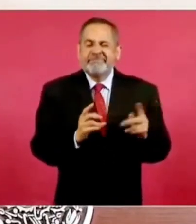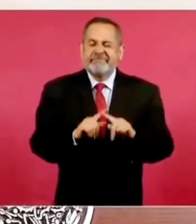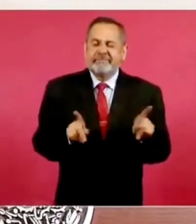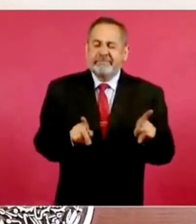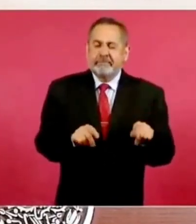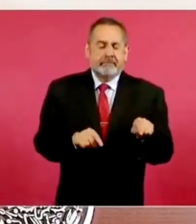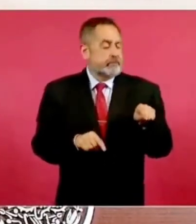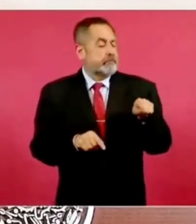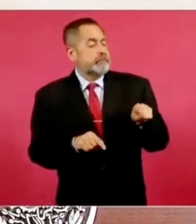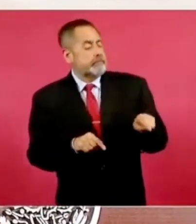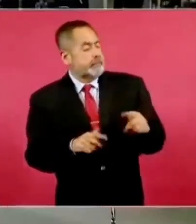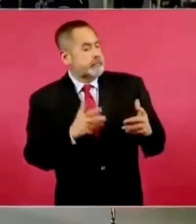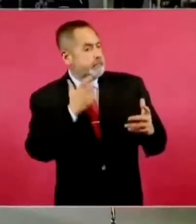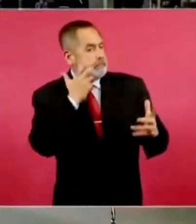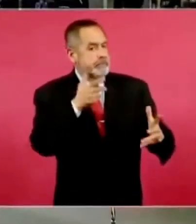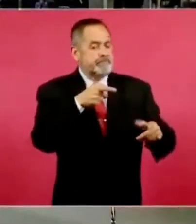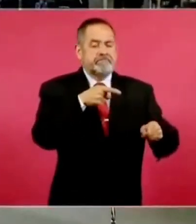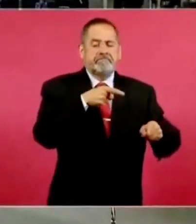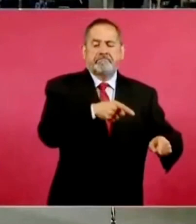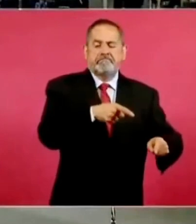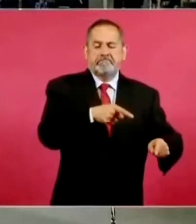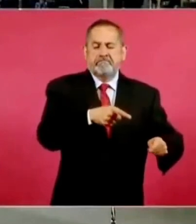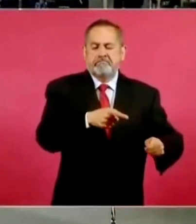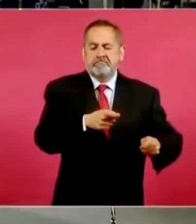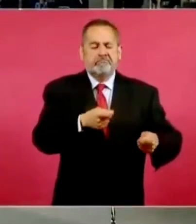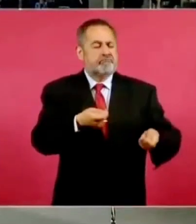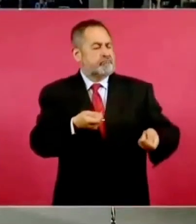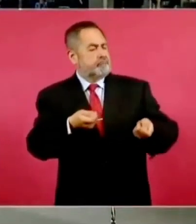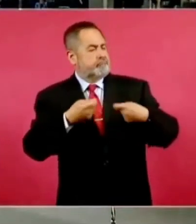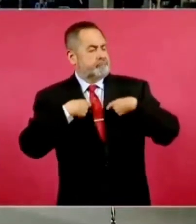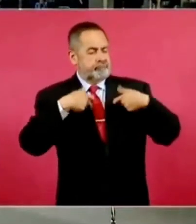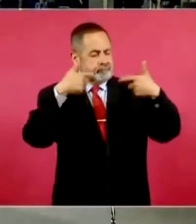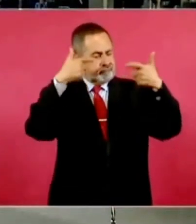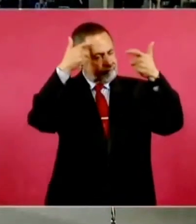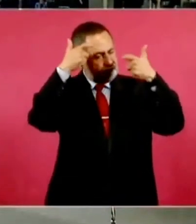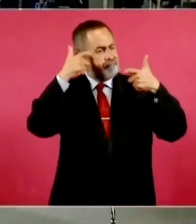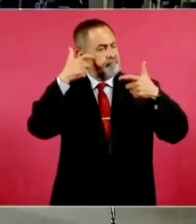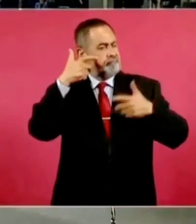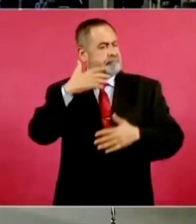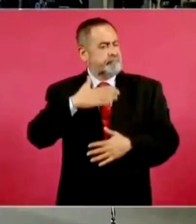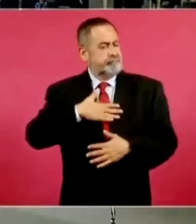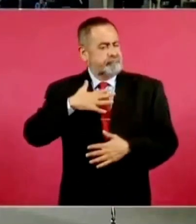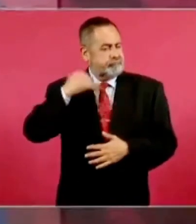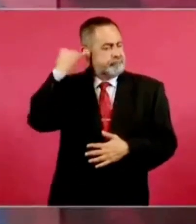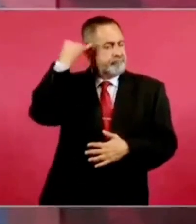y solo buscaba ponerse la diadema imperial.